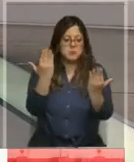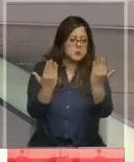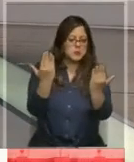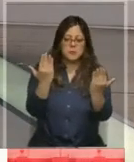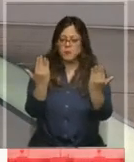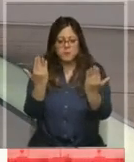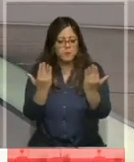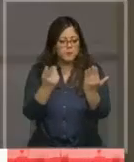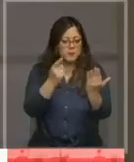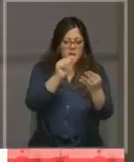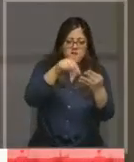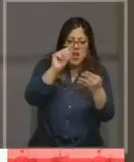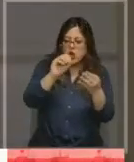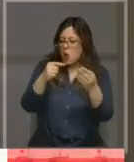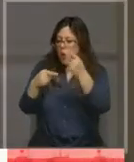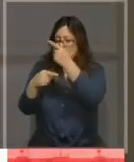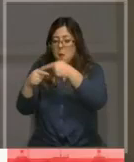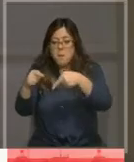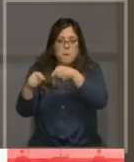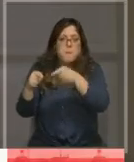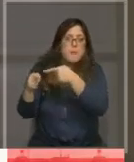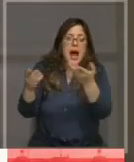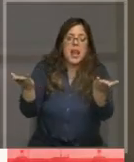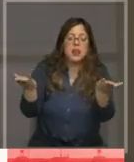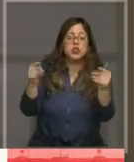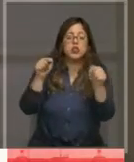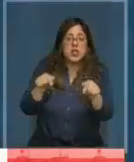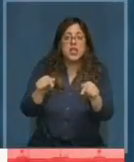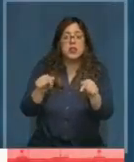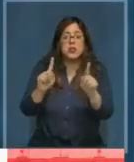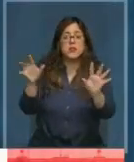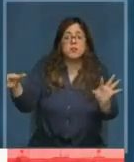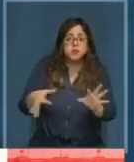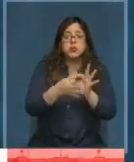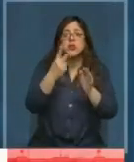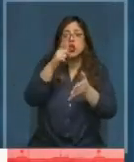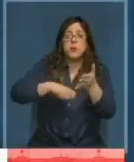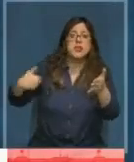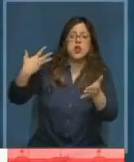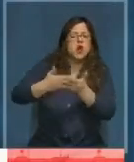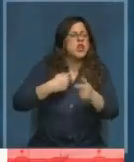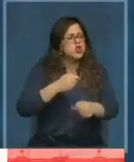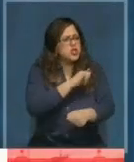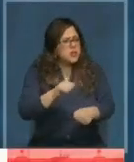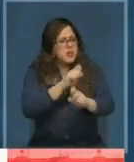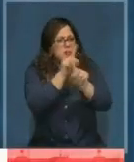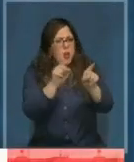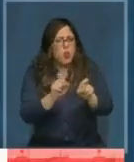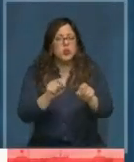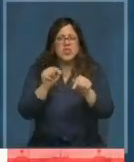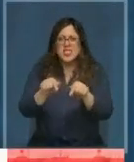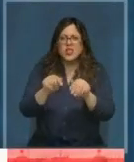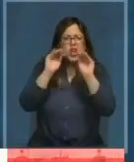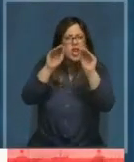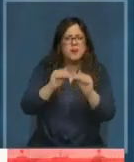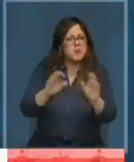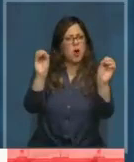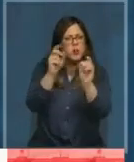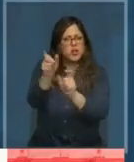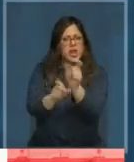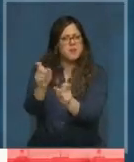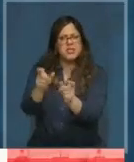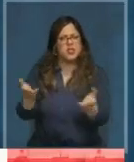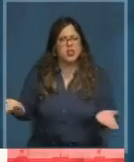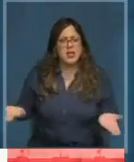tanto esto debería haberse amarrado mucho antes que los últimos dos meses. Oye, siempre me sigo preguntando lo mismo, ¿y esto está acorde a lo que piensa la ciudadanía? Efectivamente,